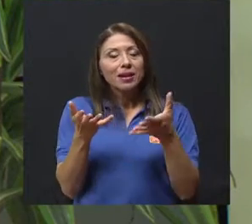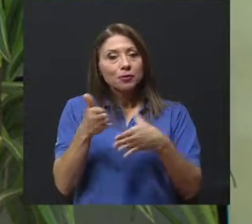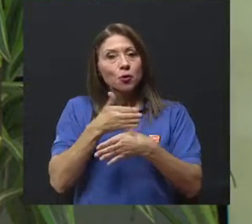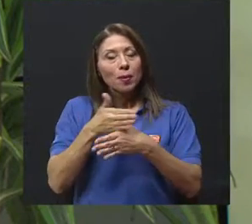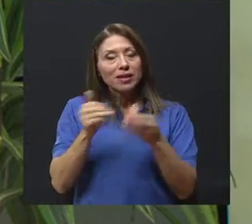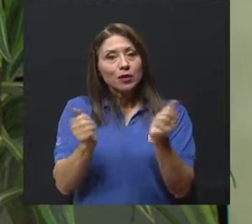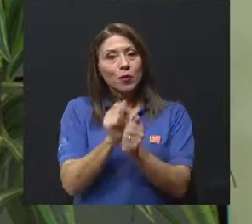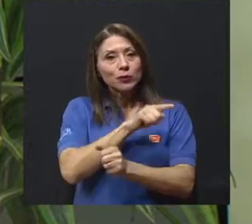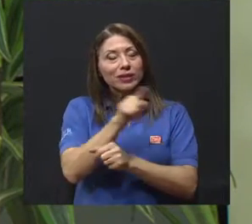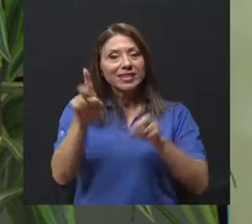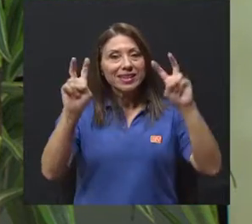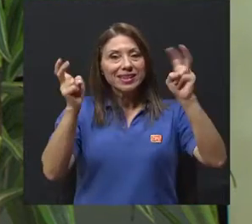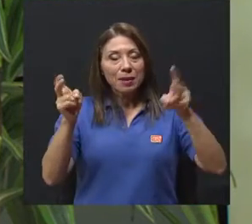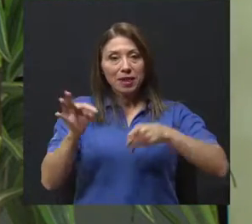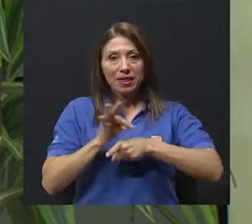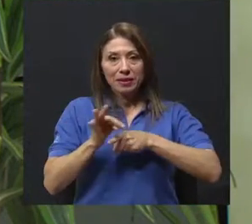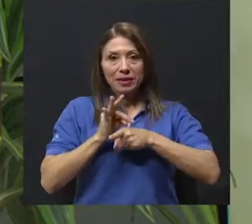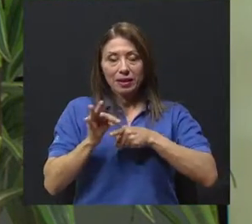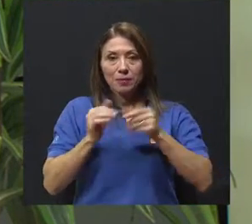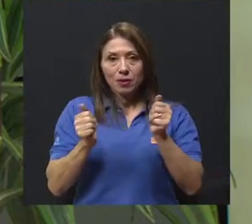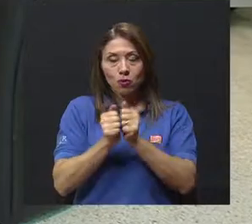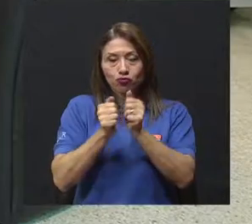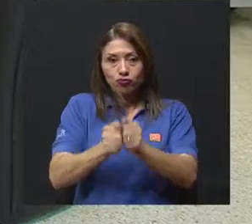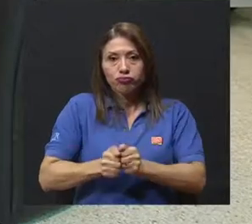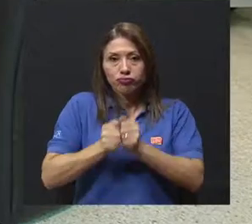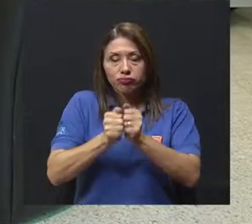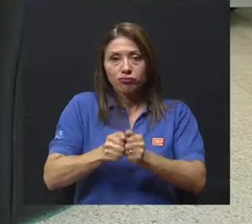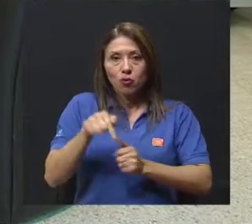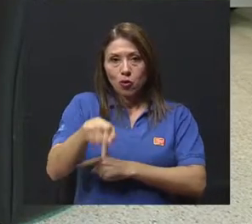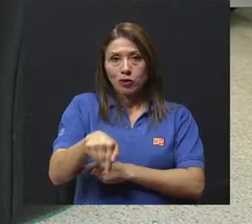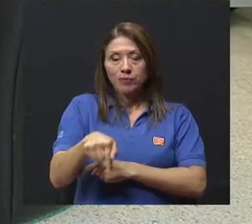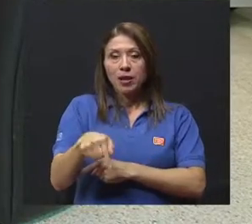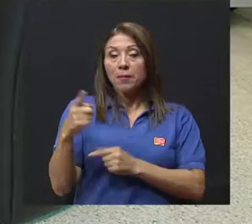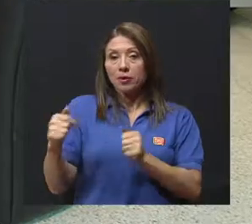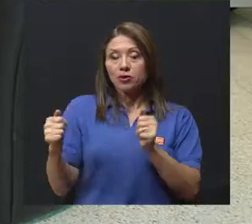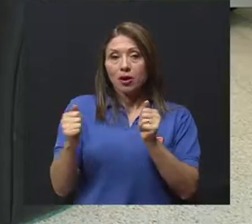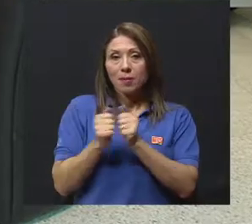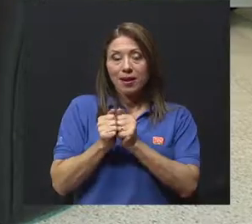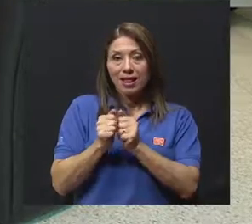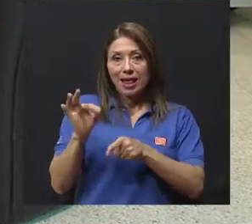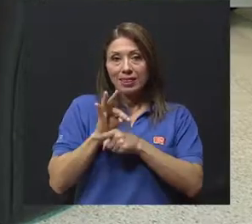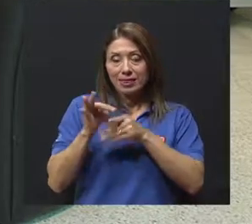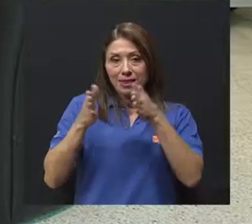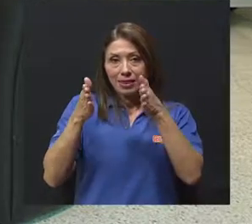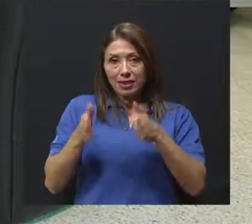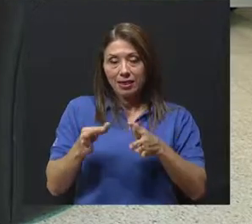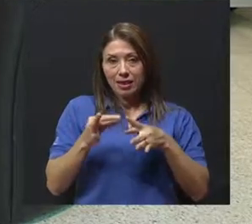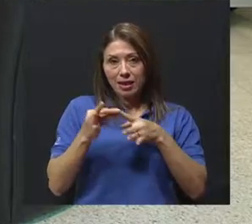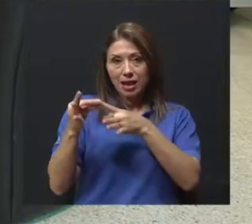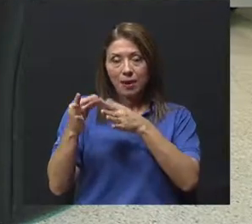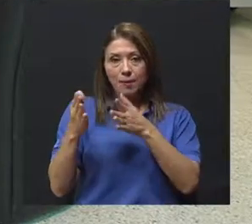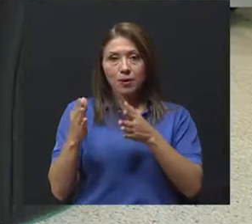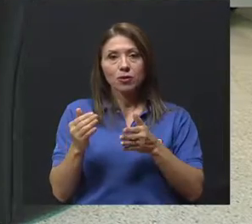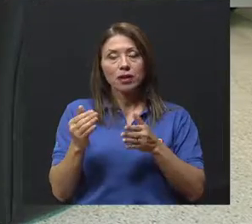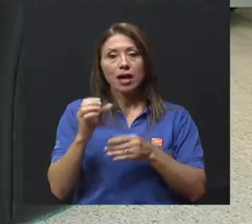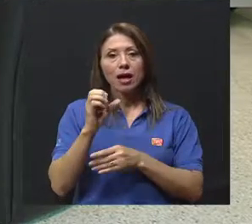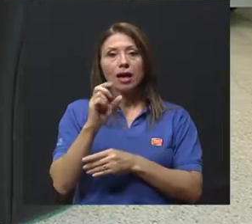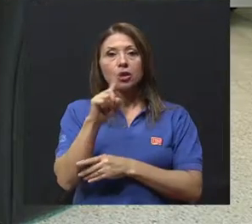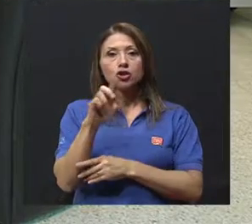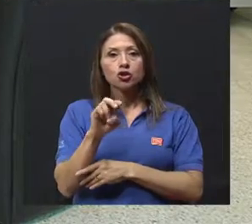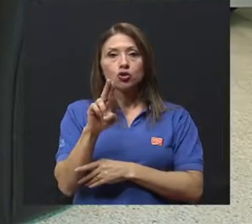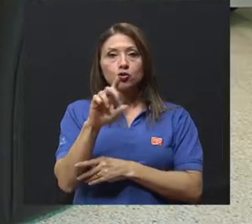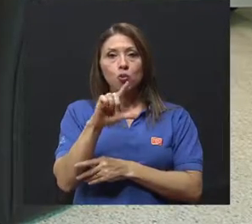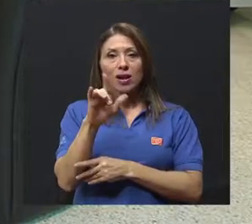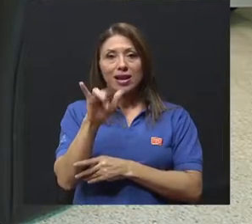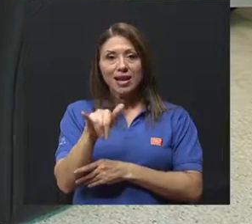compartir el tema de equinoterapia el día de hoy y para esto nos acompaña la equinoterapia está su lee